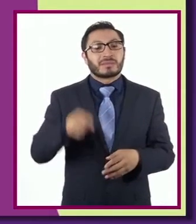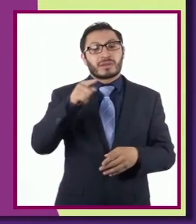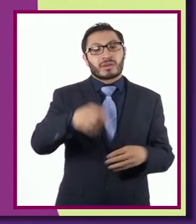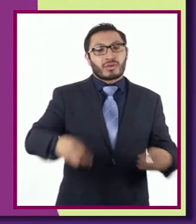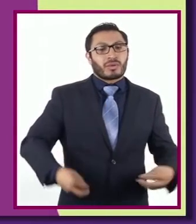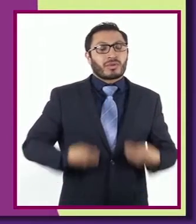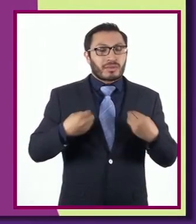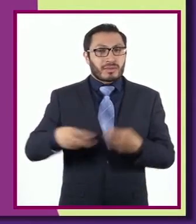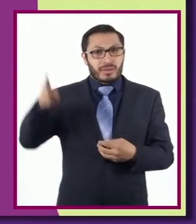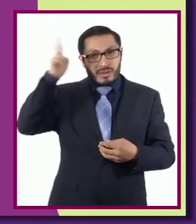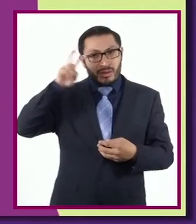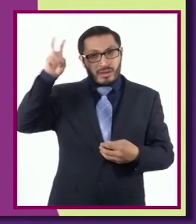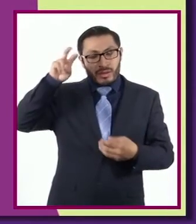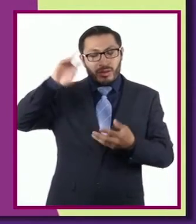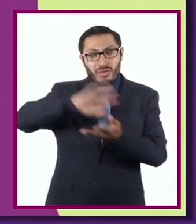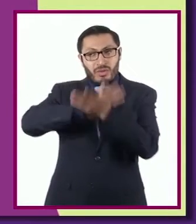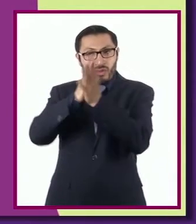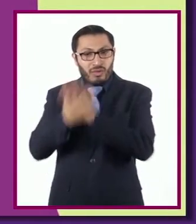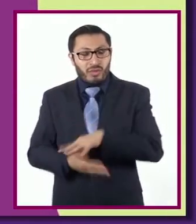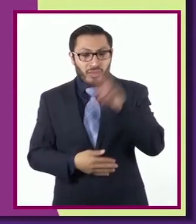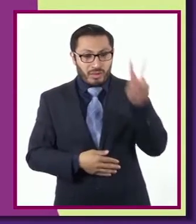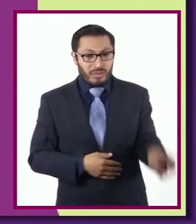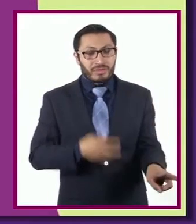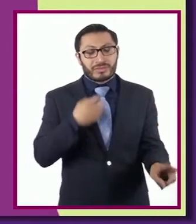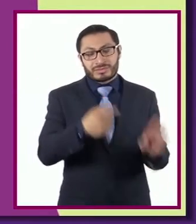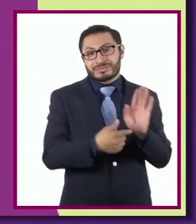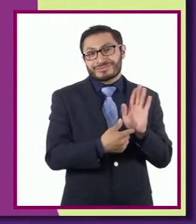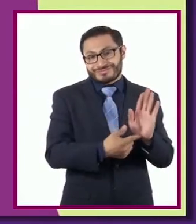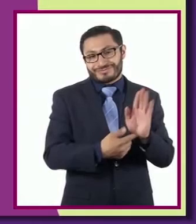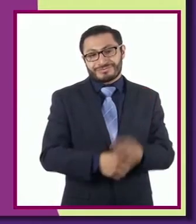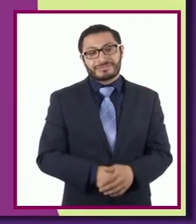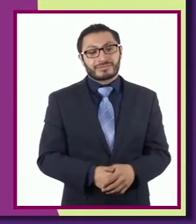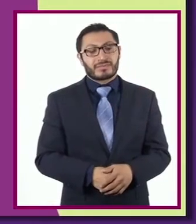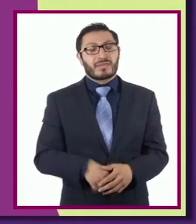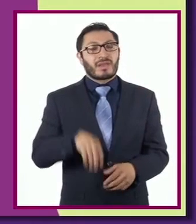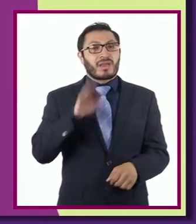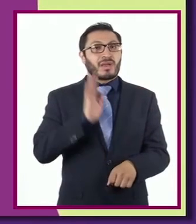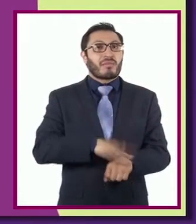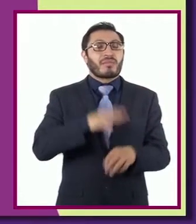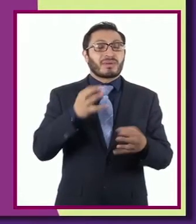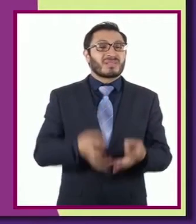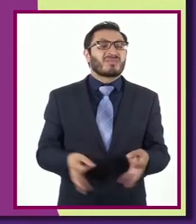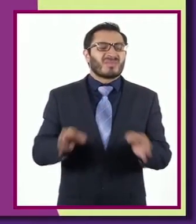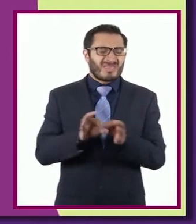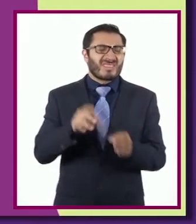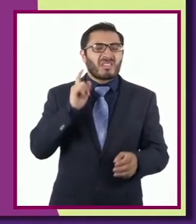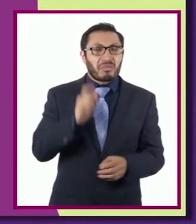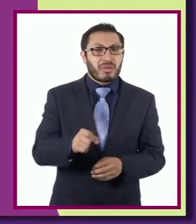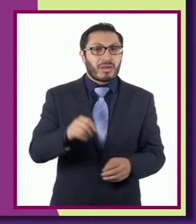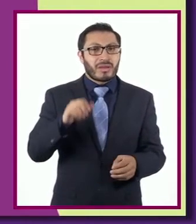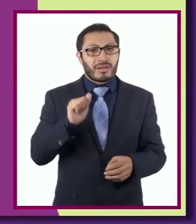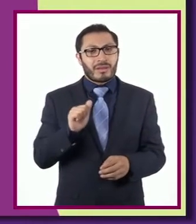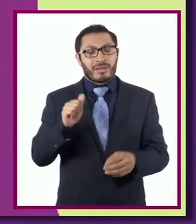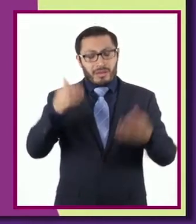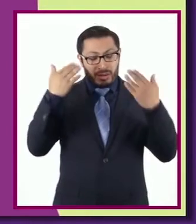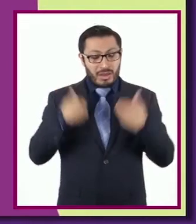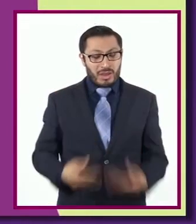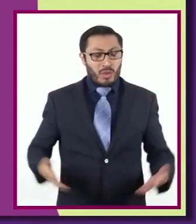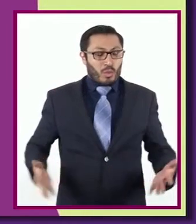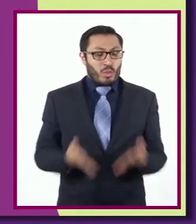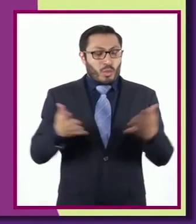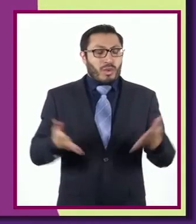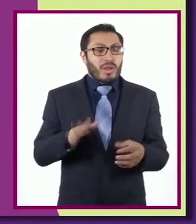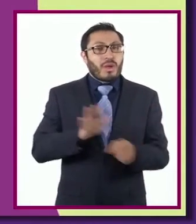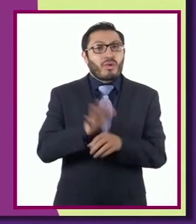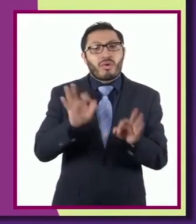y de tu sueño una realidad, dice el Principito. ¿Qué tan importante es la automotivación y de qué forma los estudiantes